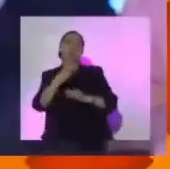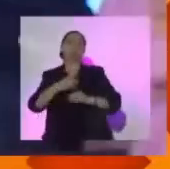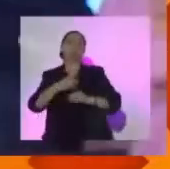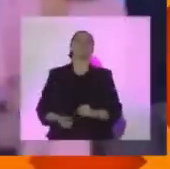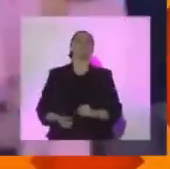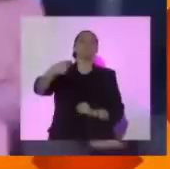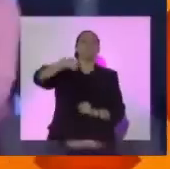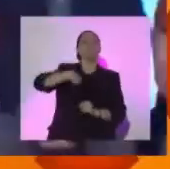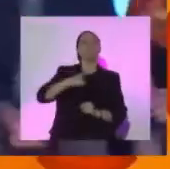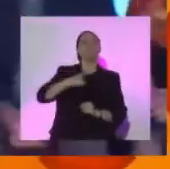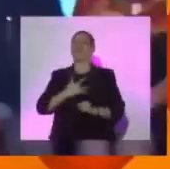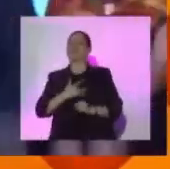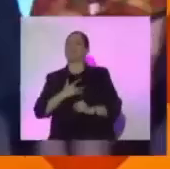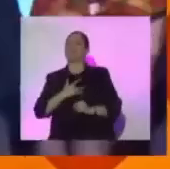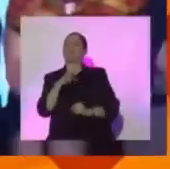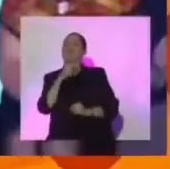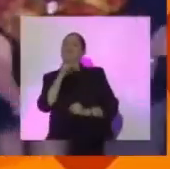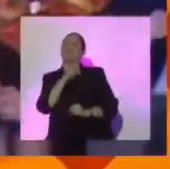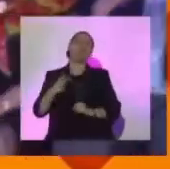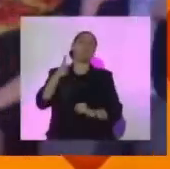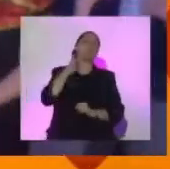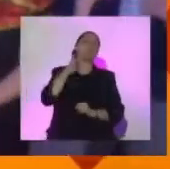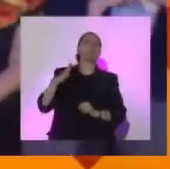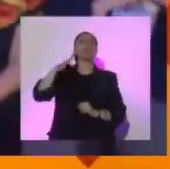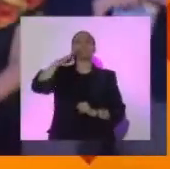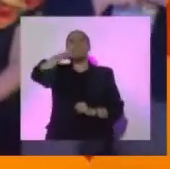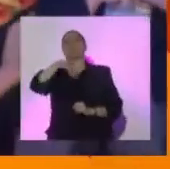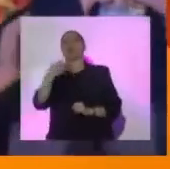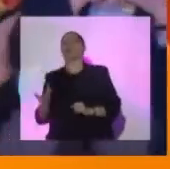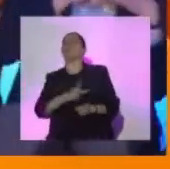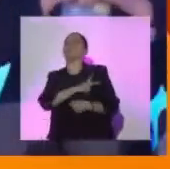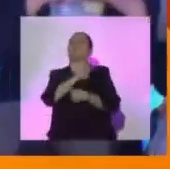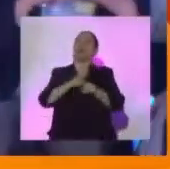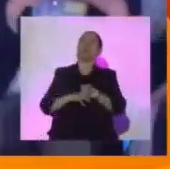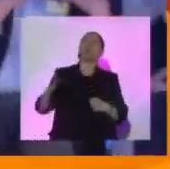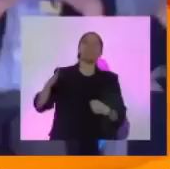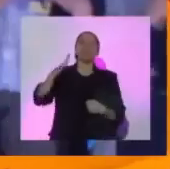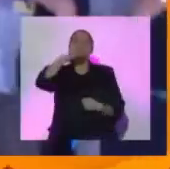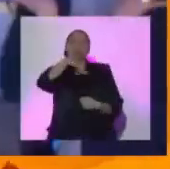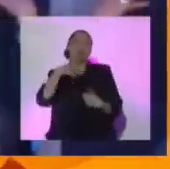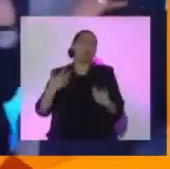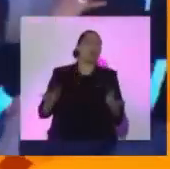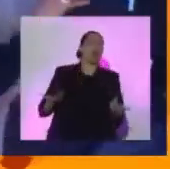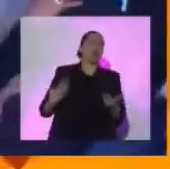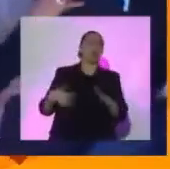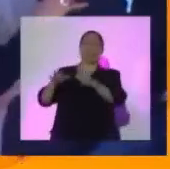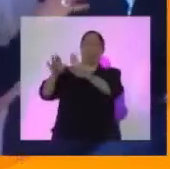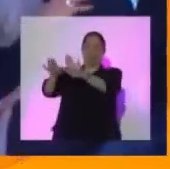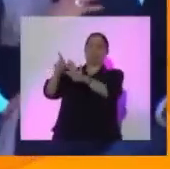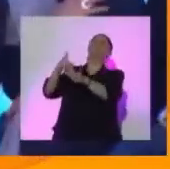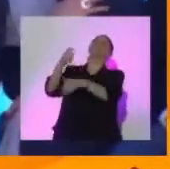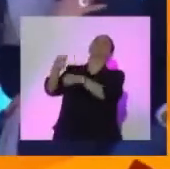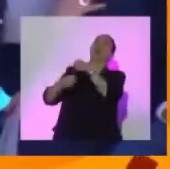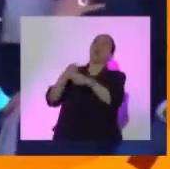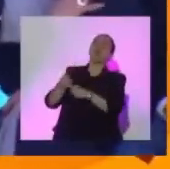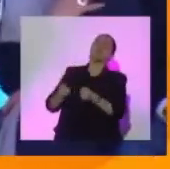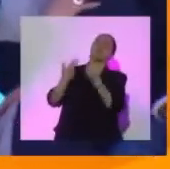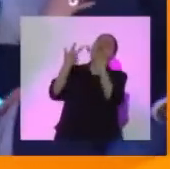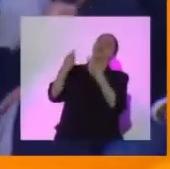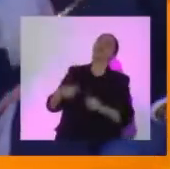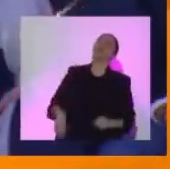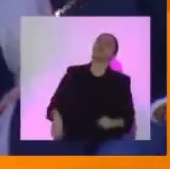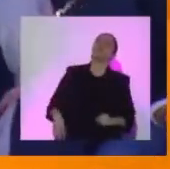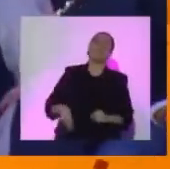presentao y aparte lo pones en un en una comisión o en un o encabezando pláticas para construir un